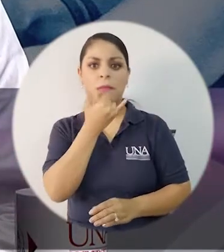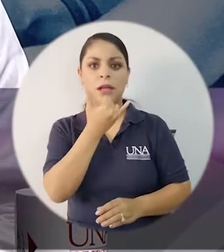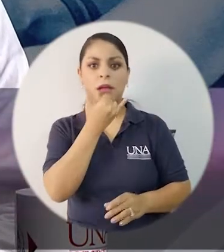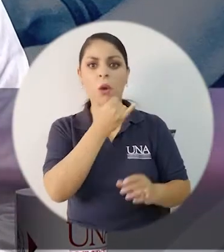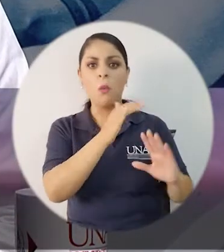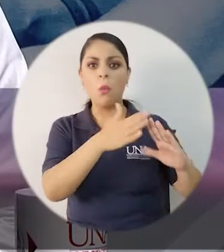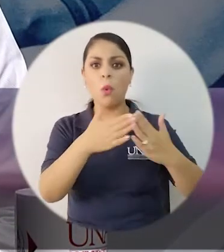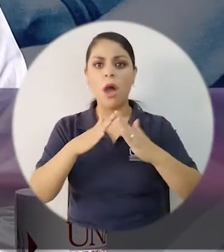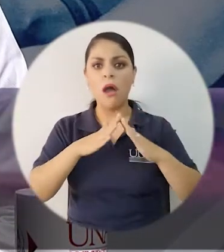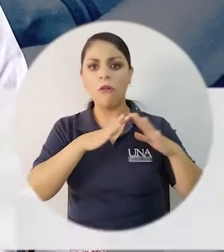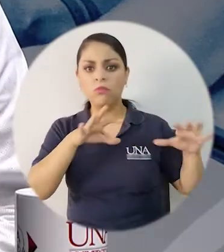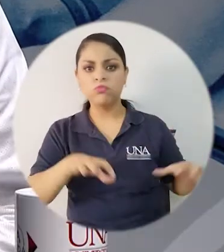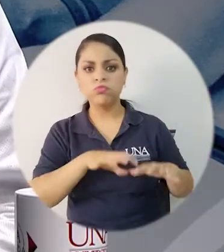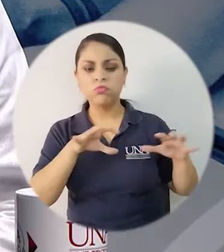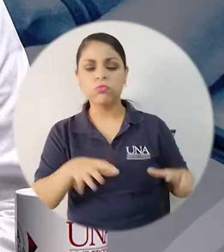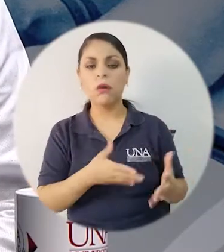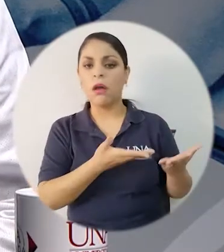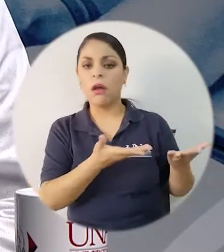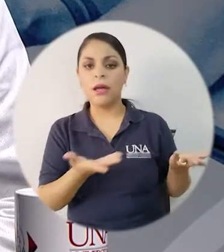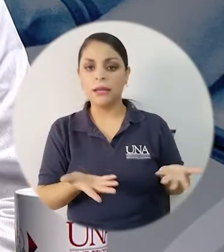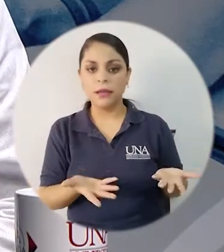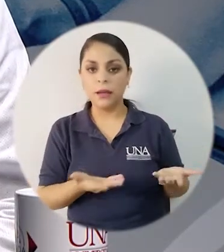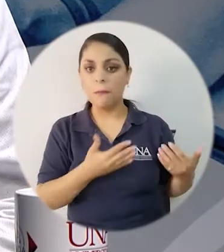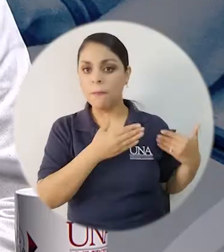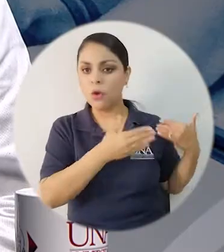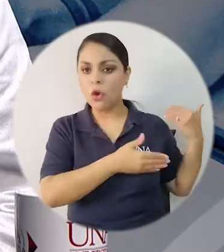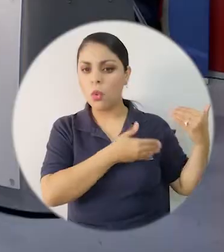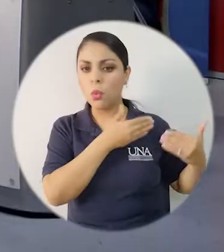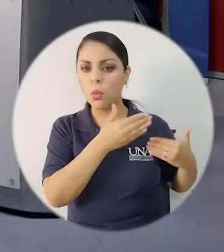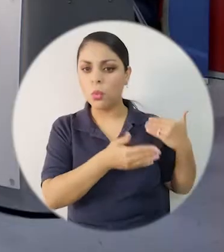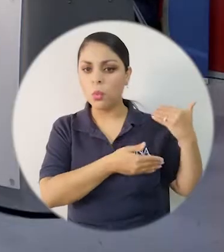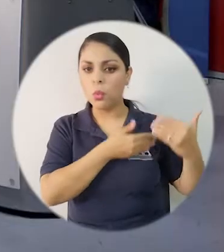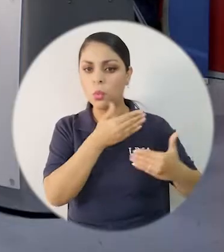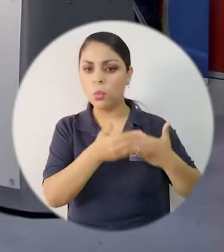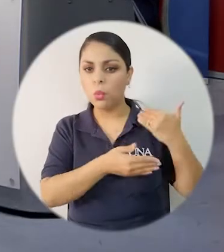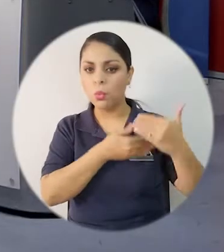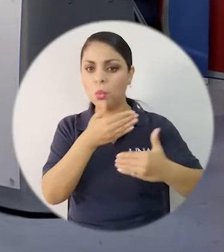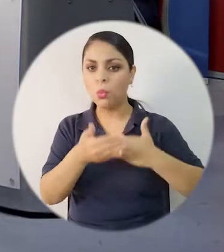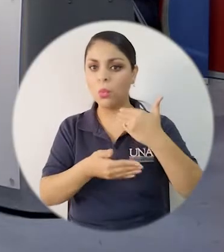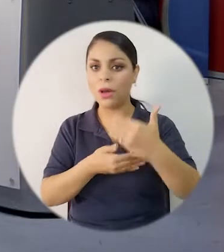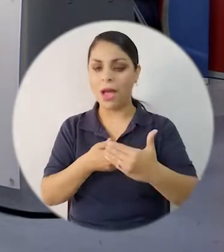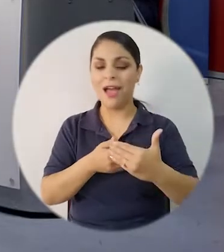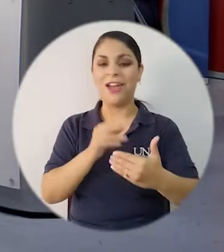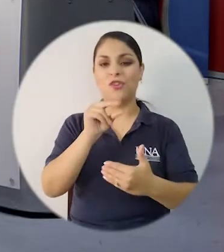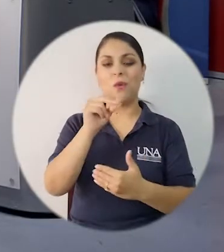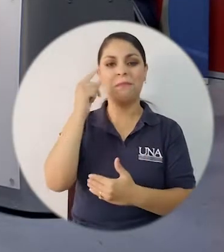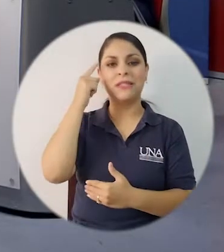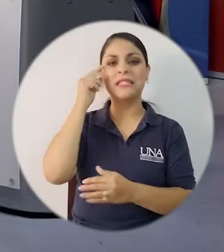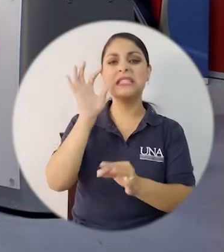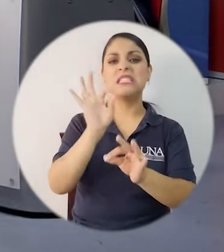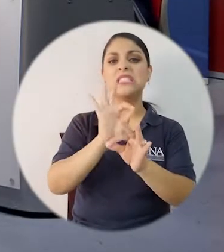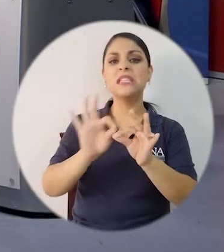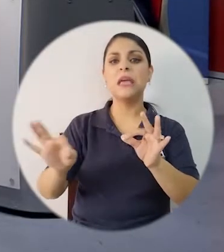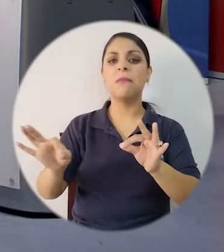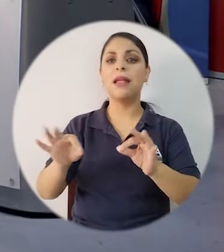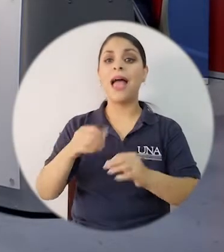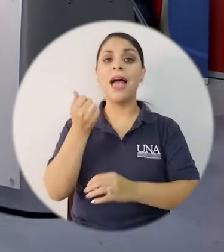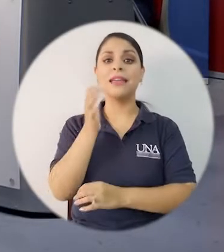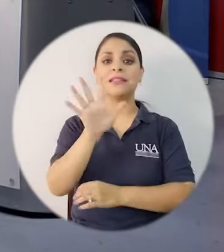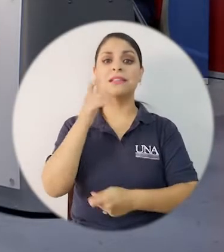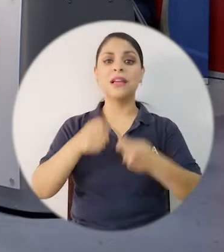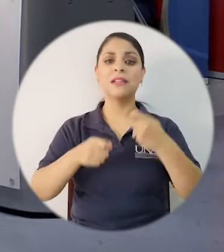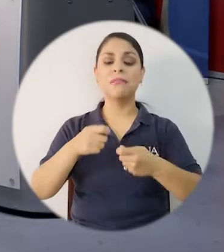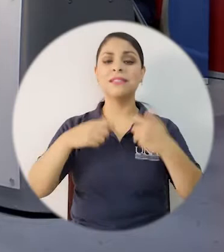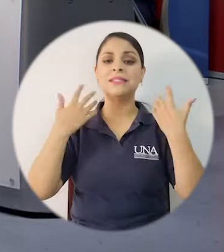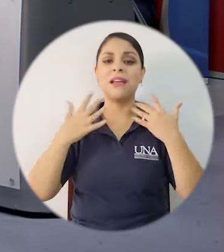pueblo, Exacto. ¿dónde queda eso? El proceso que se venía dando. Entonces, a eso es a lo que me refiero, a no simplificar la